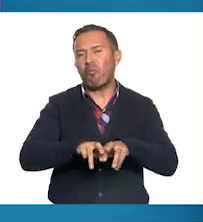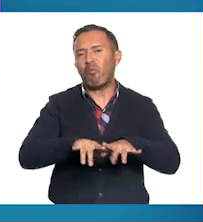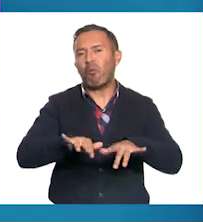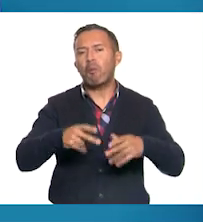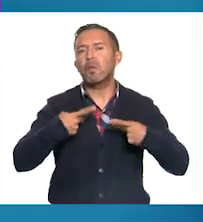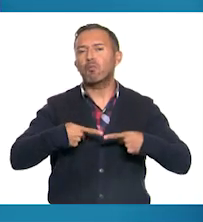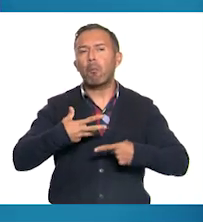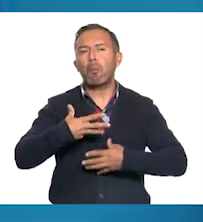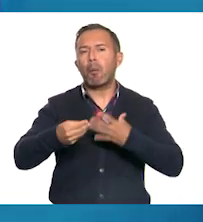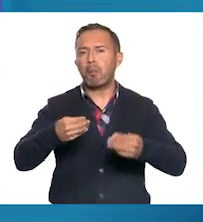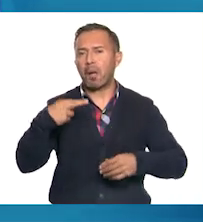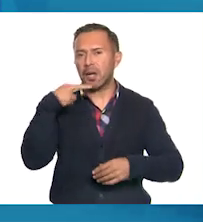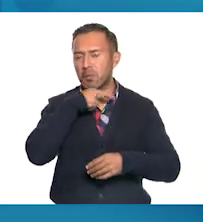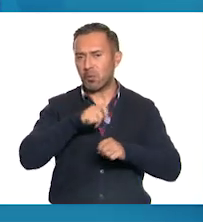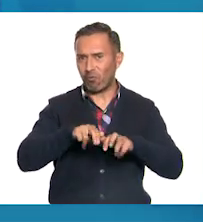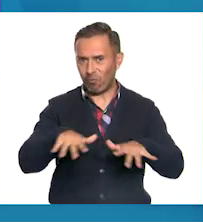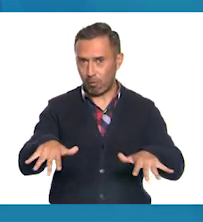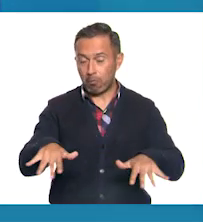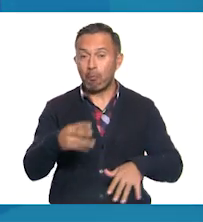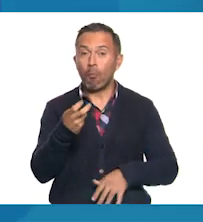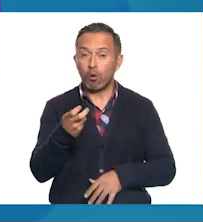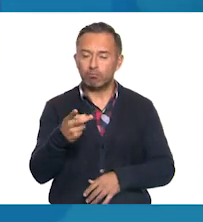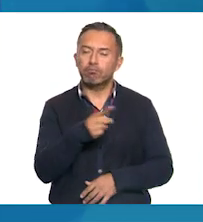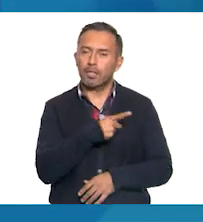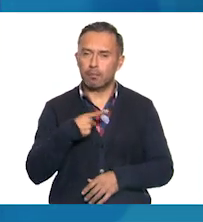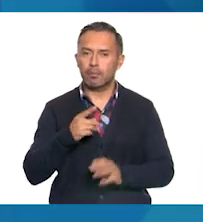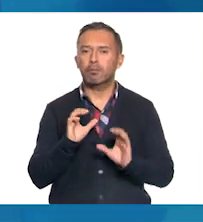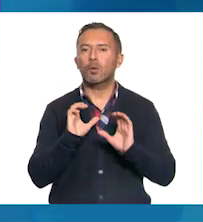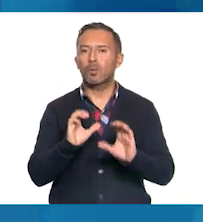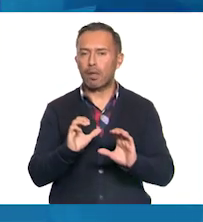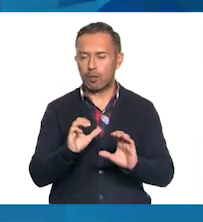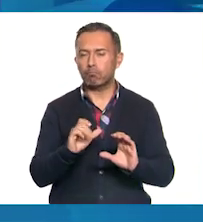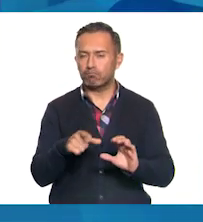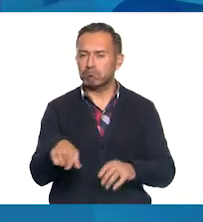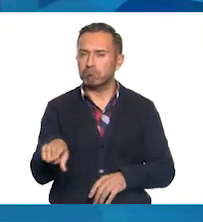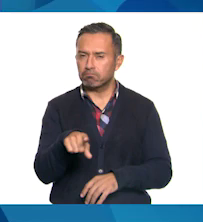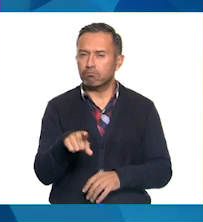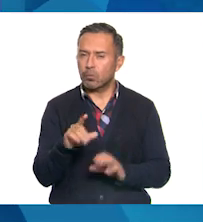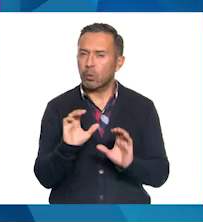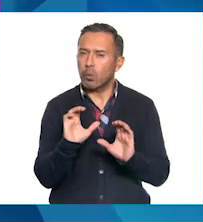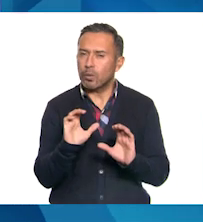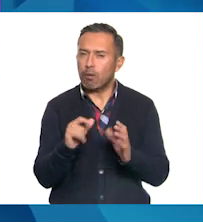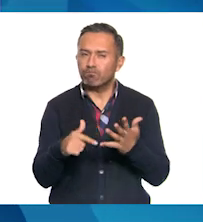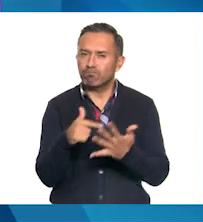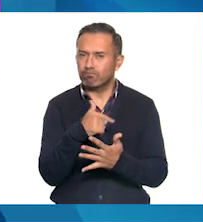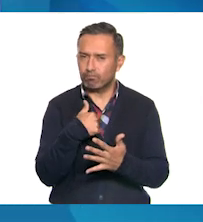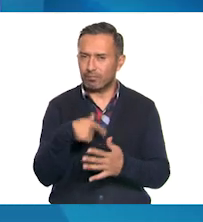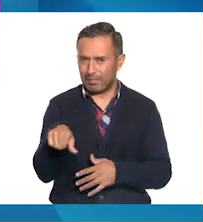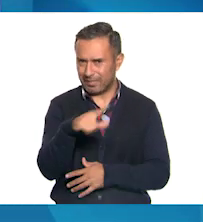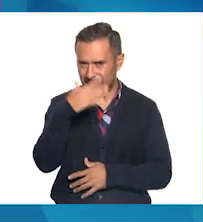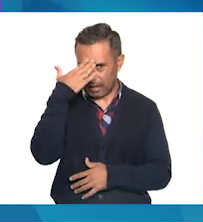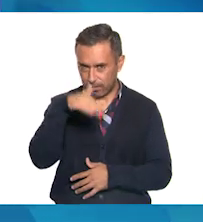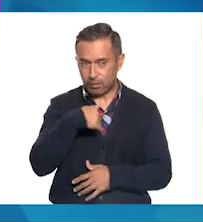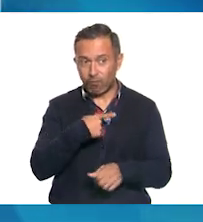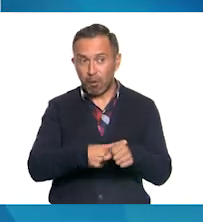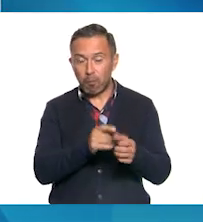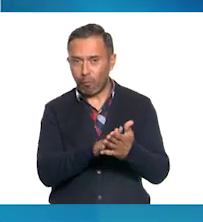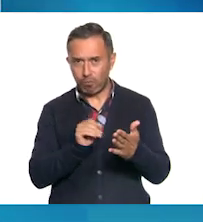las personas. Por eso hay que continuar cuidándonos siguiendo las buenas prácticas que ya todos conocemos para evitar